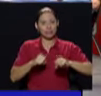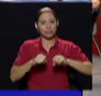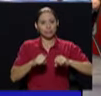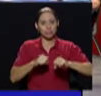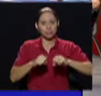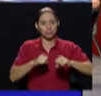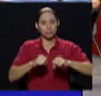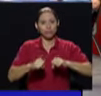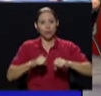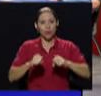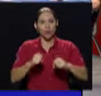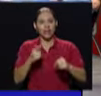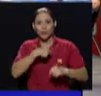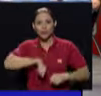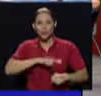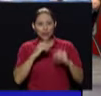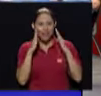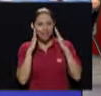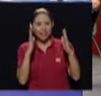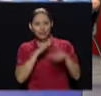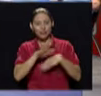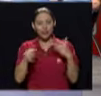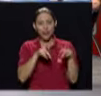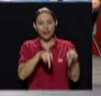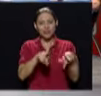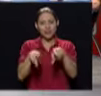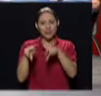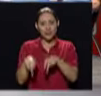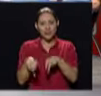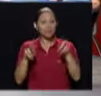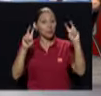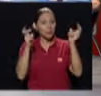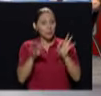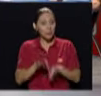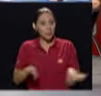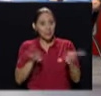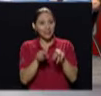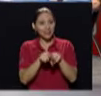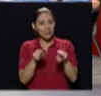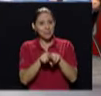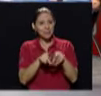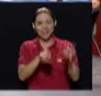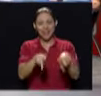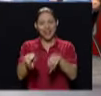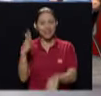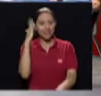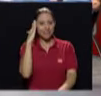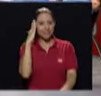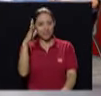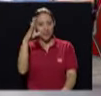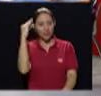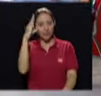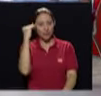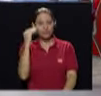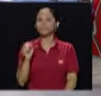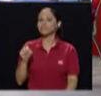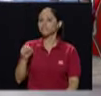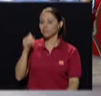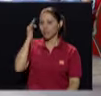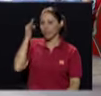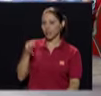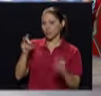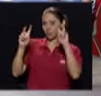tiene así como atentos a todas las personas. Un tema muy importante también de que la gente maneje esa información. Sí, creo